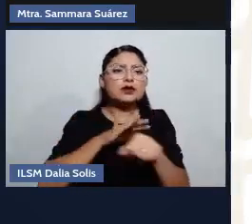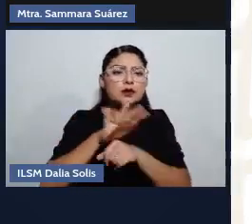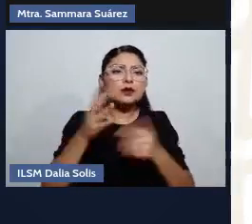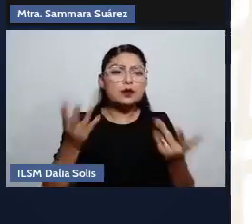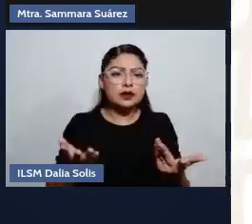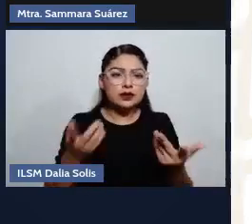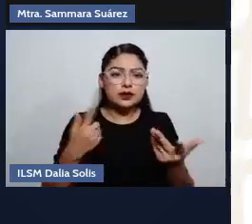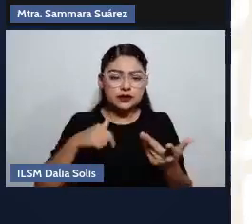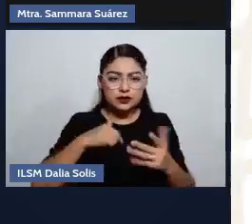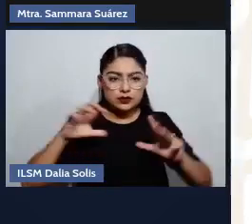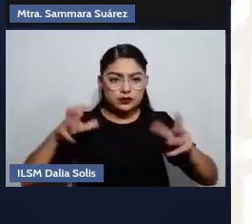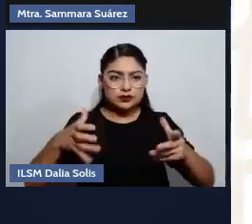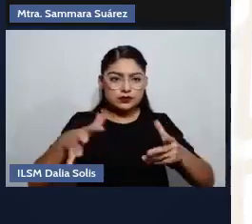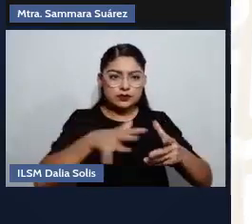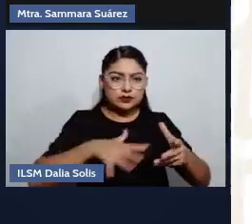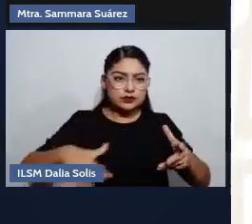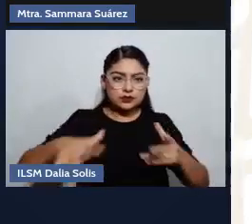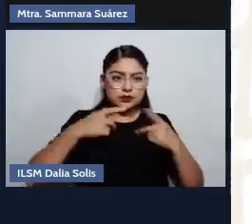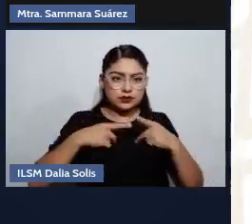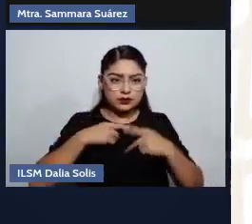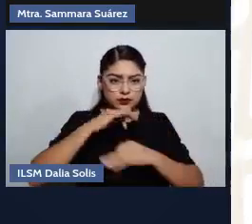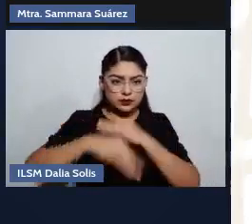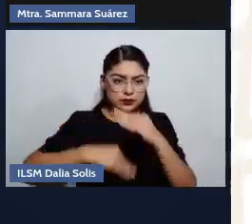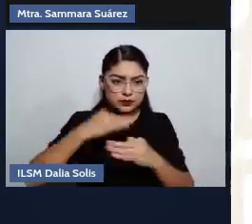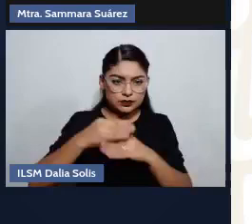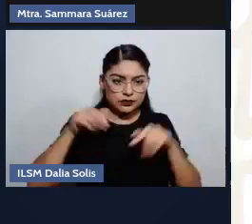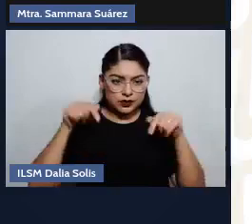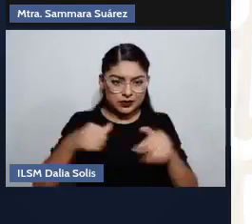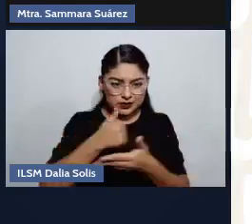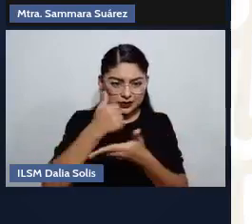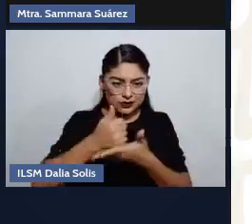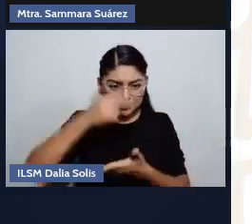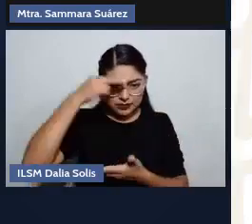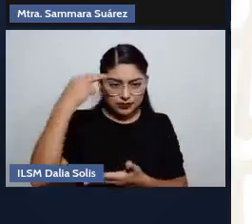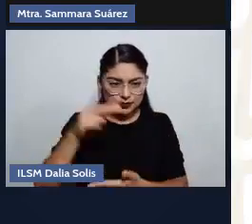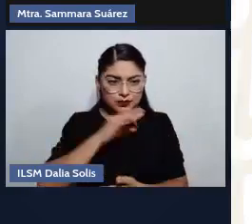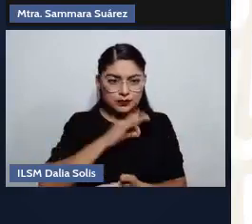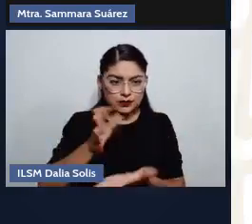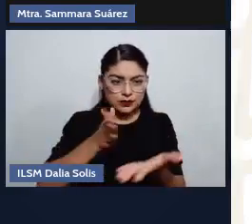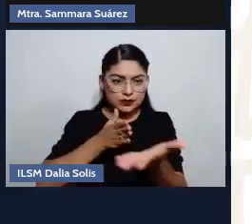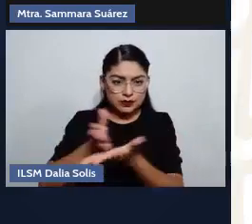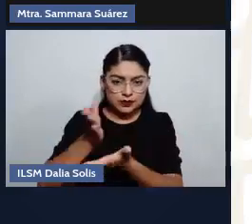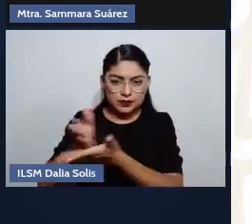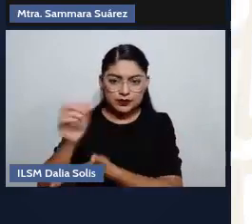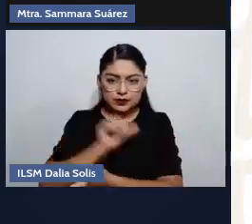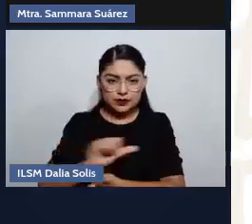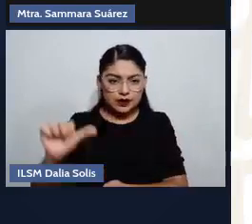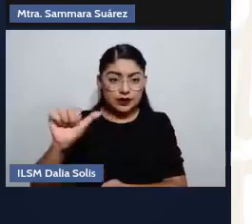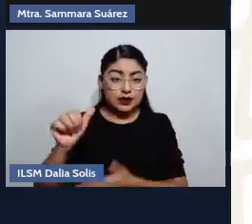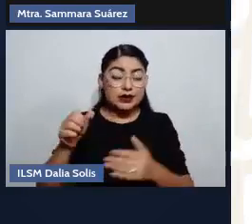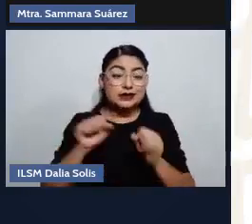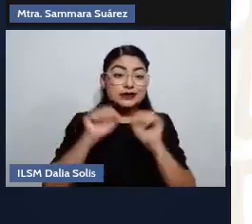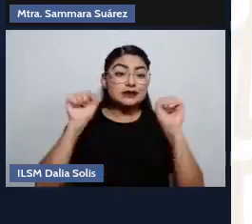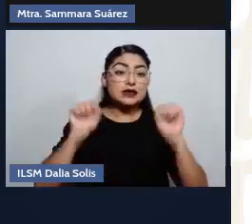ciudadanía de aquí de la Ciudad de México tenga acceso al sistema de salud.